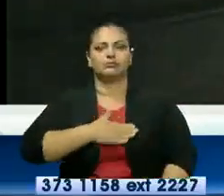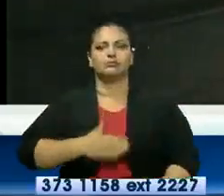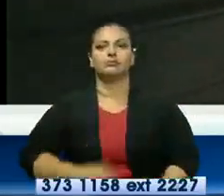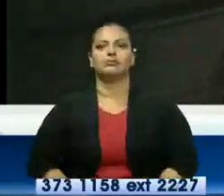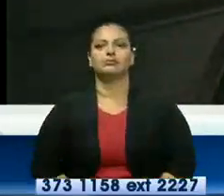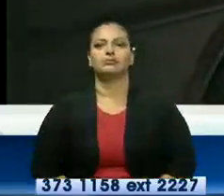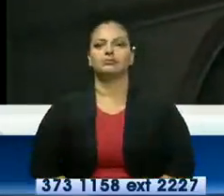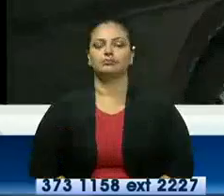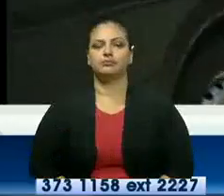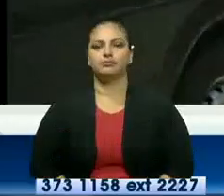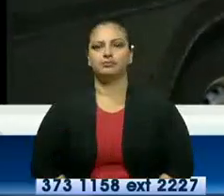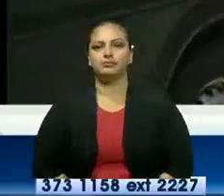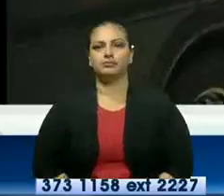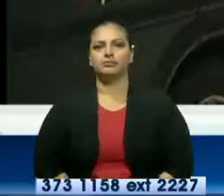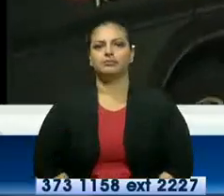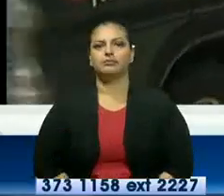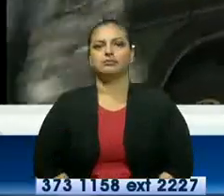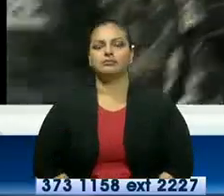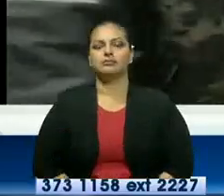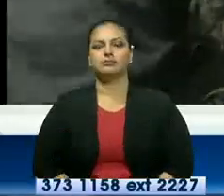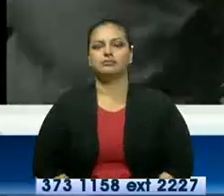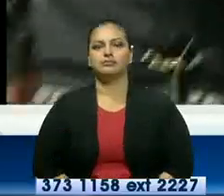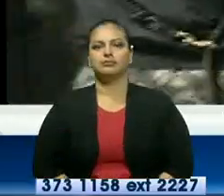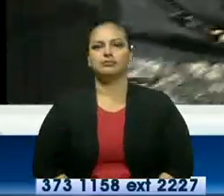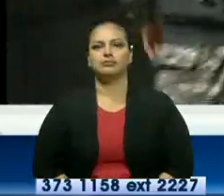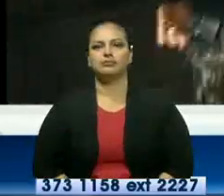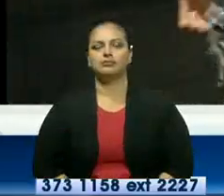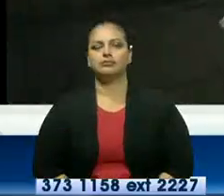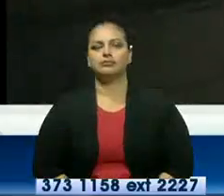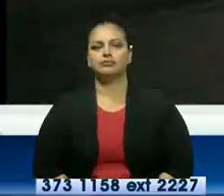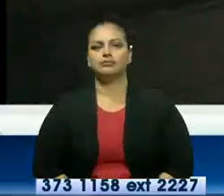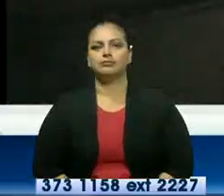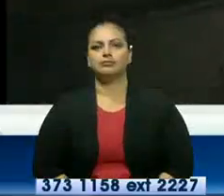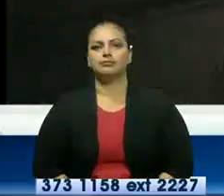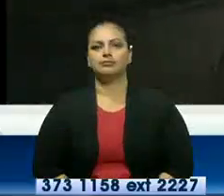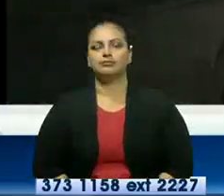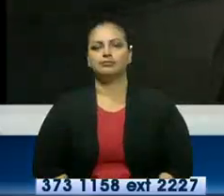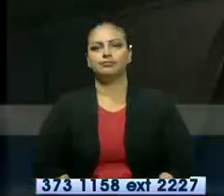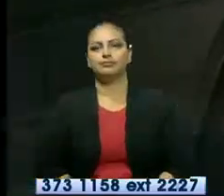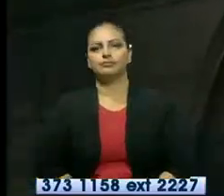plantel, convirtiéndose tan solo en un rumor, informó Julio César Saona.